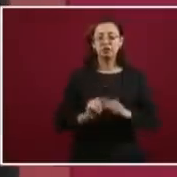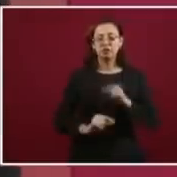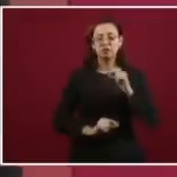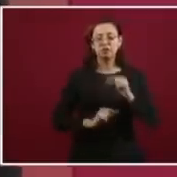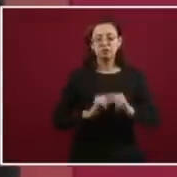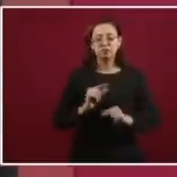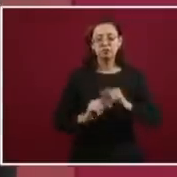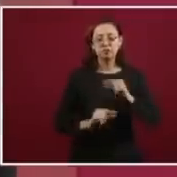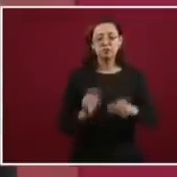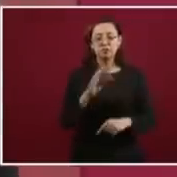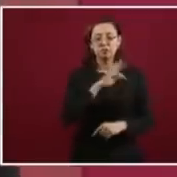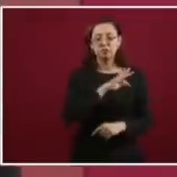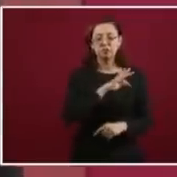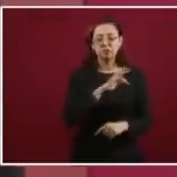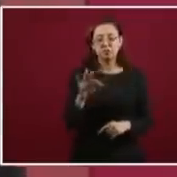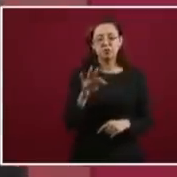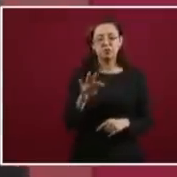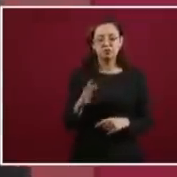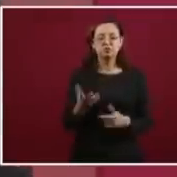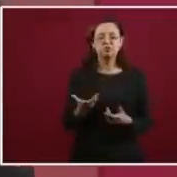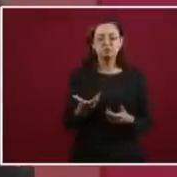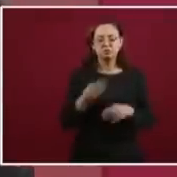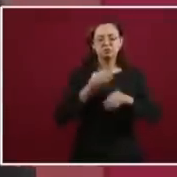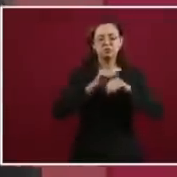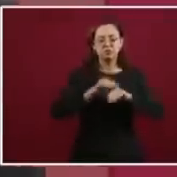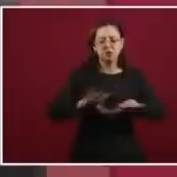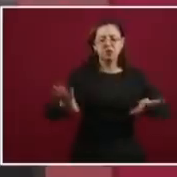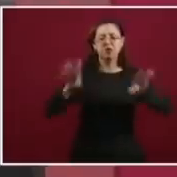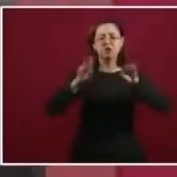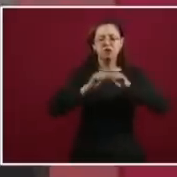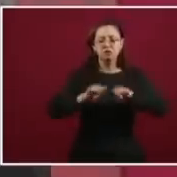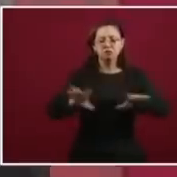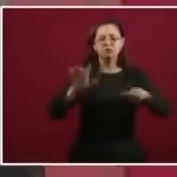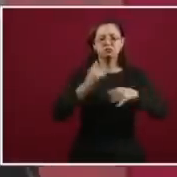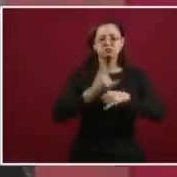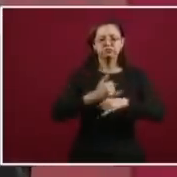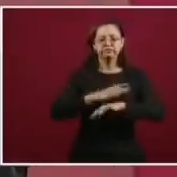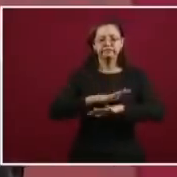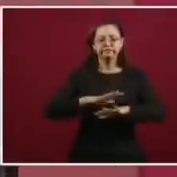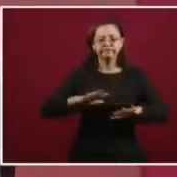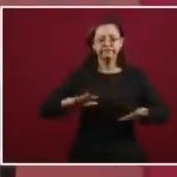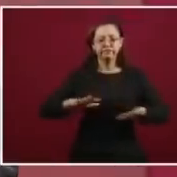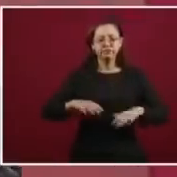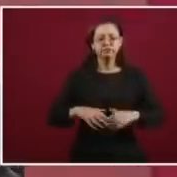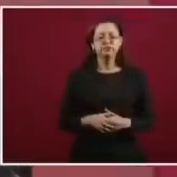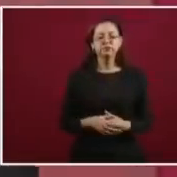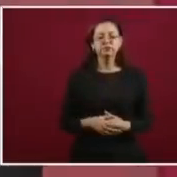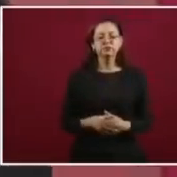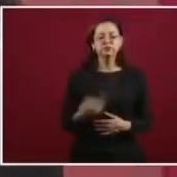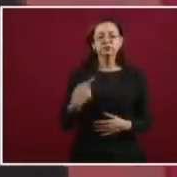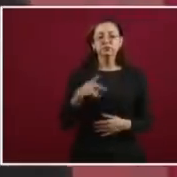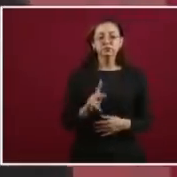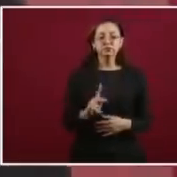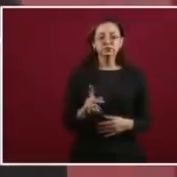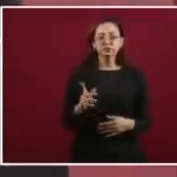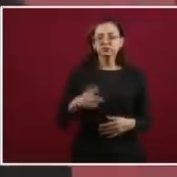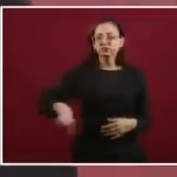se va a ir sabiendo nada más que nadie se alarme